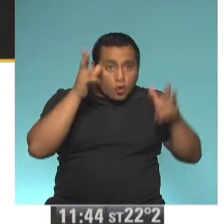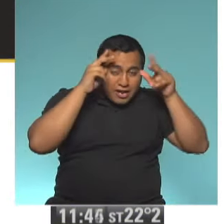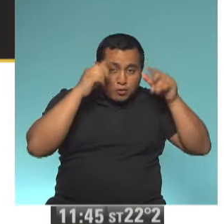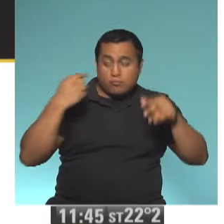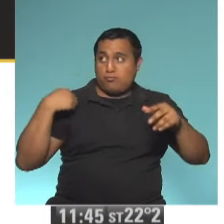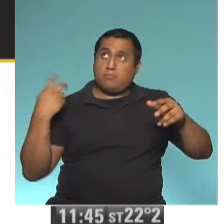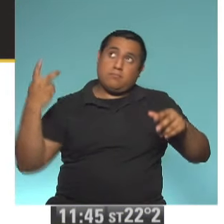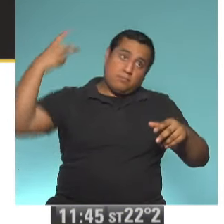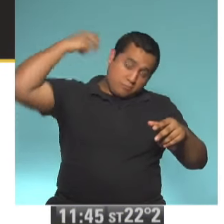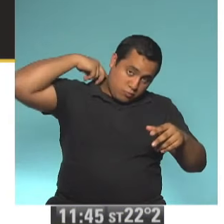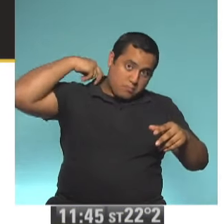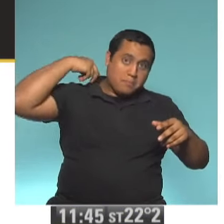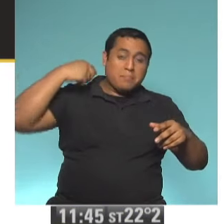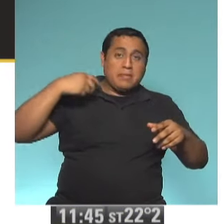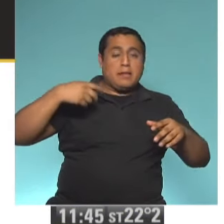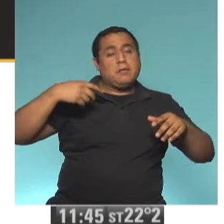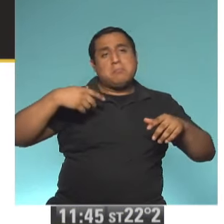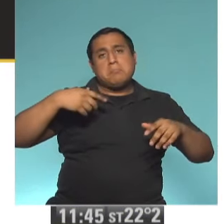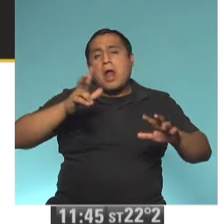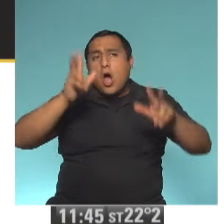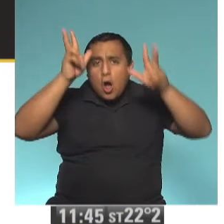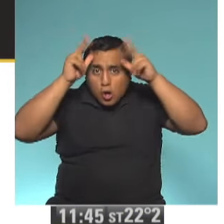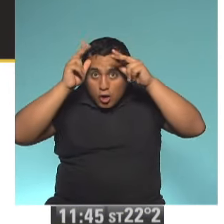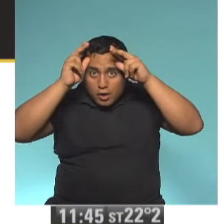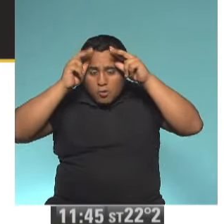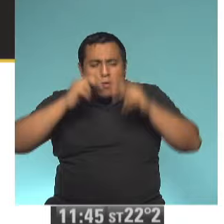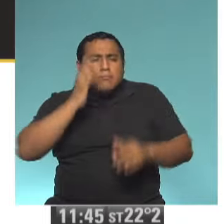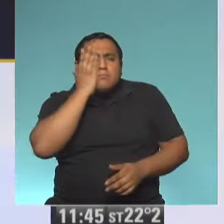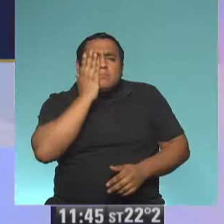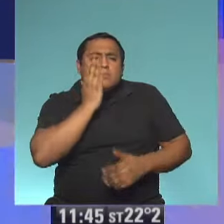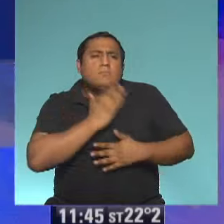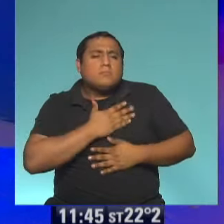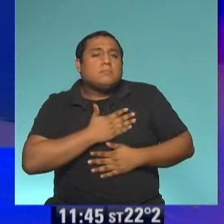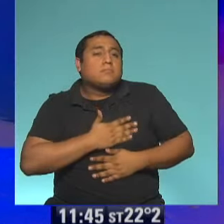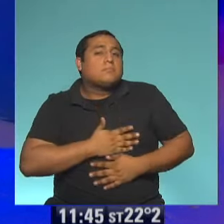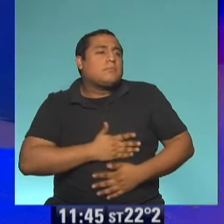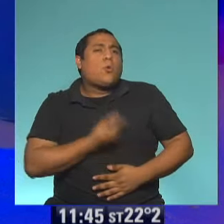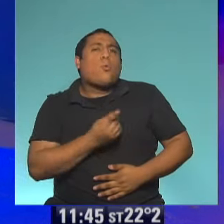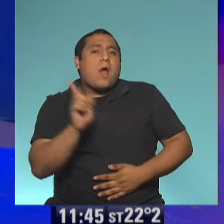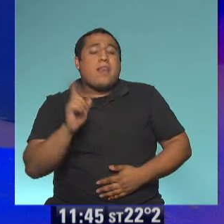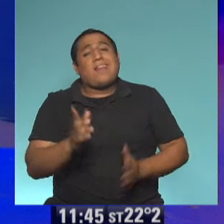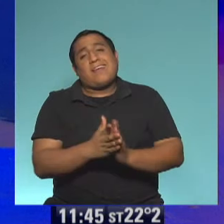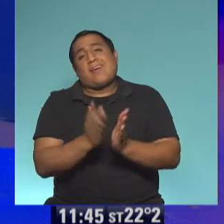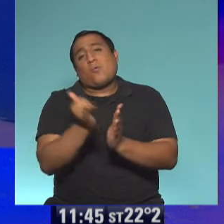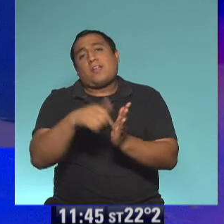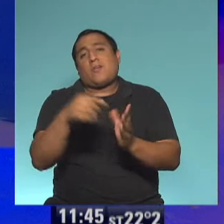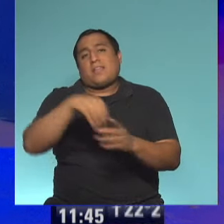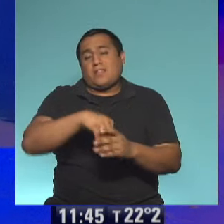de este libro. No. Los únicos conejos que son tan mansos son los conejos de los cuentos ilustrados. Pero así ya me va